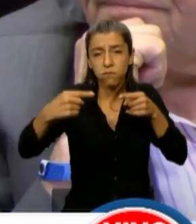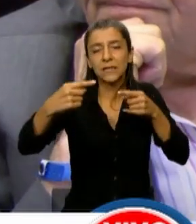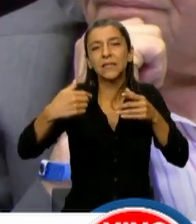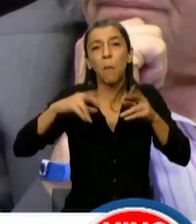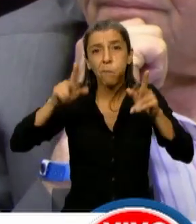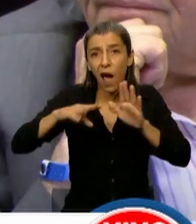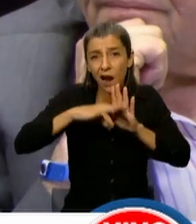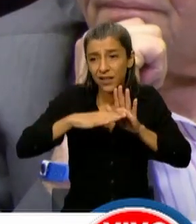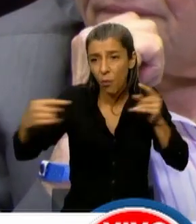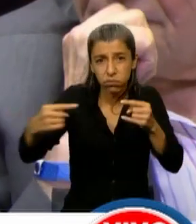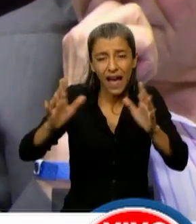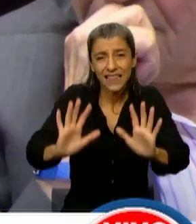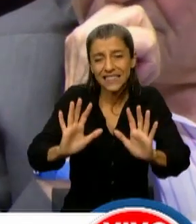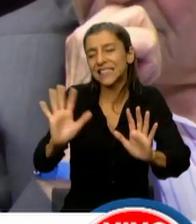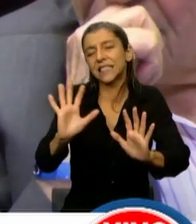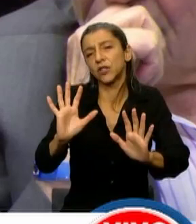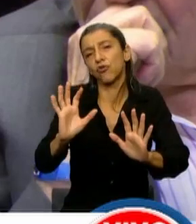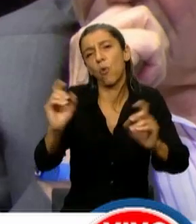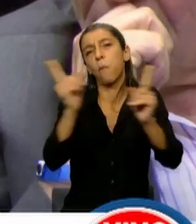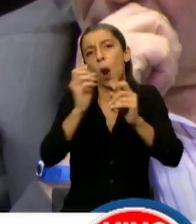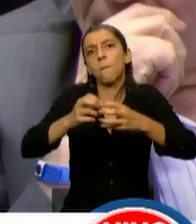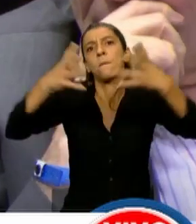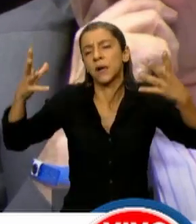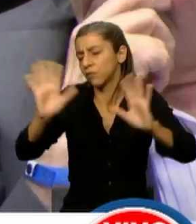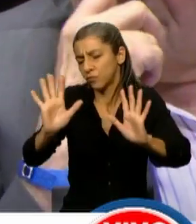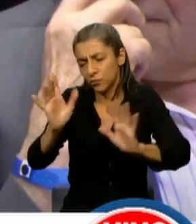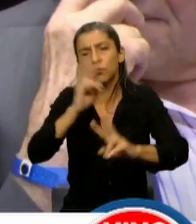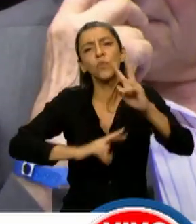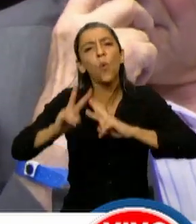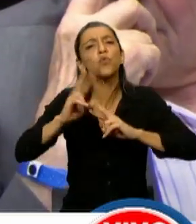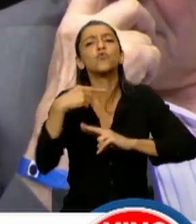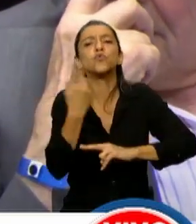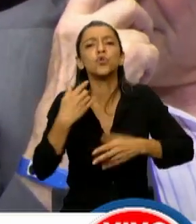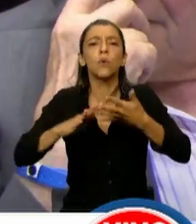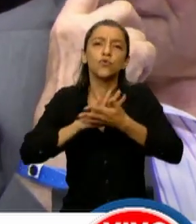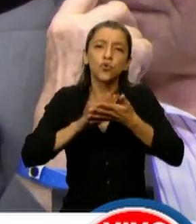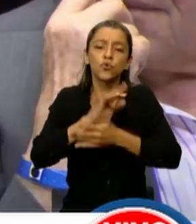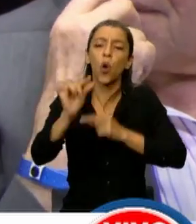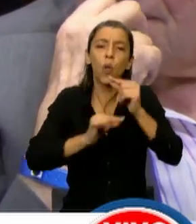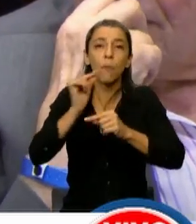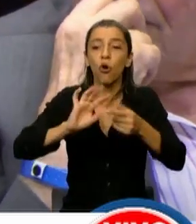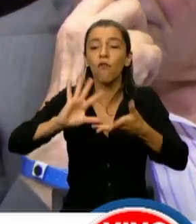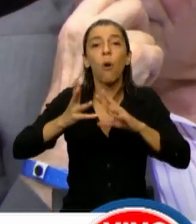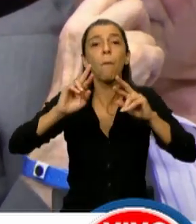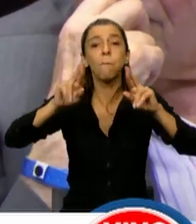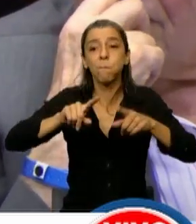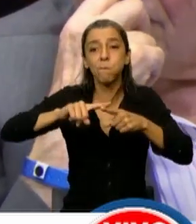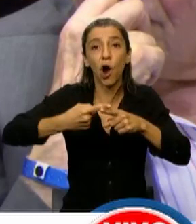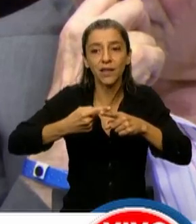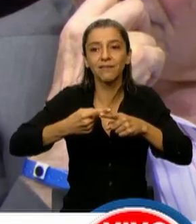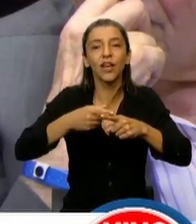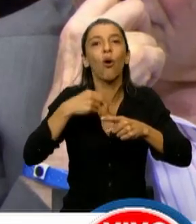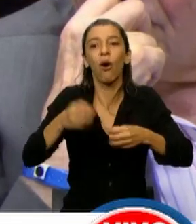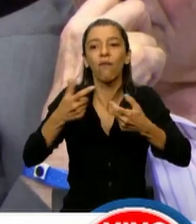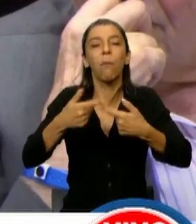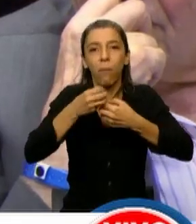eso nosotros decidimos tener políticas expansivas y naturalmente eso se observa en los números que